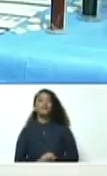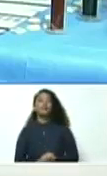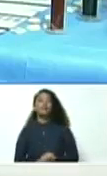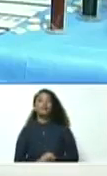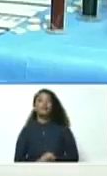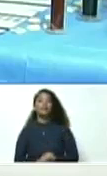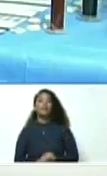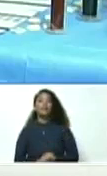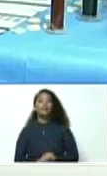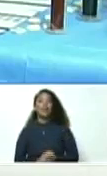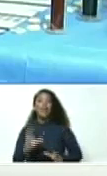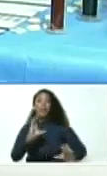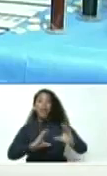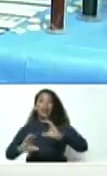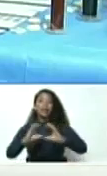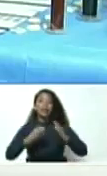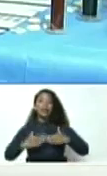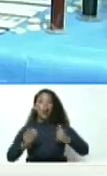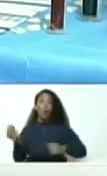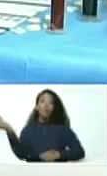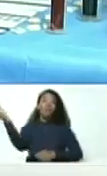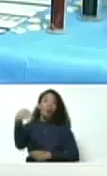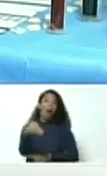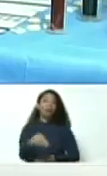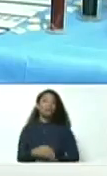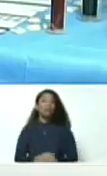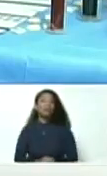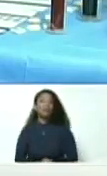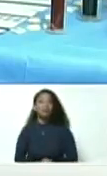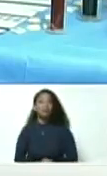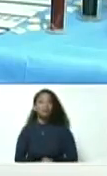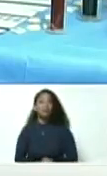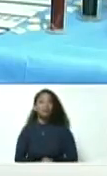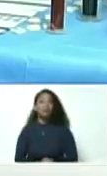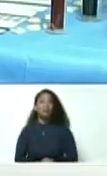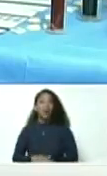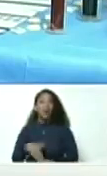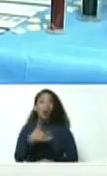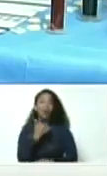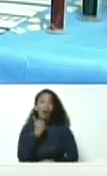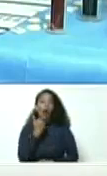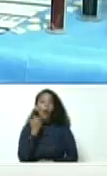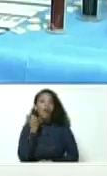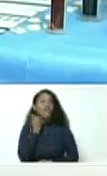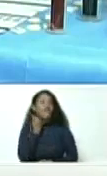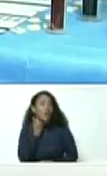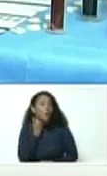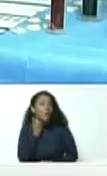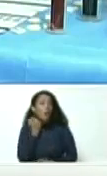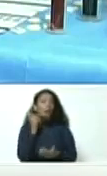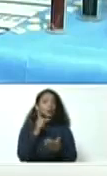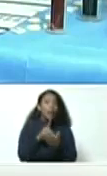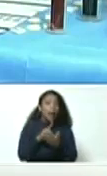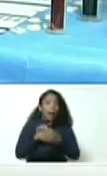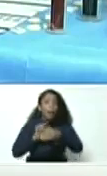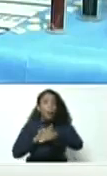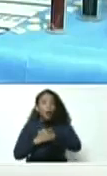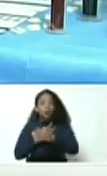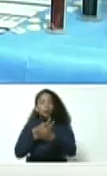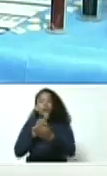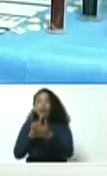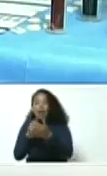Y desde las ciencias de la salud más todavía, cuando uno está enfermito y llega el médico y